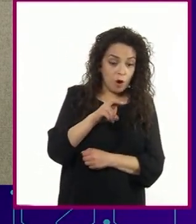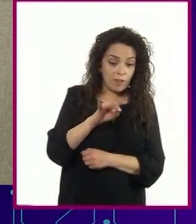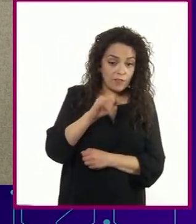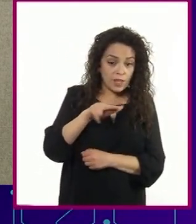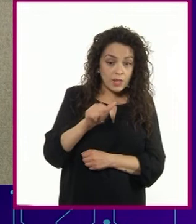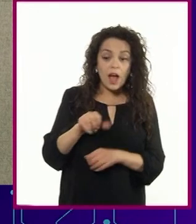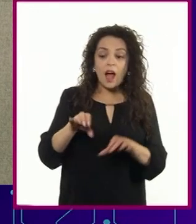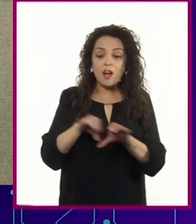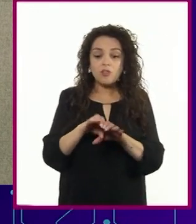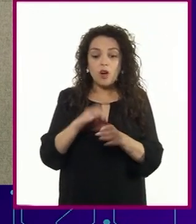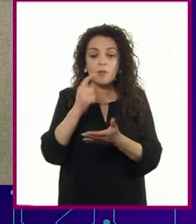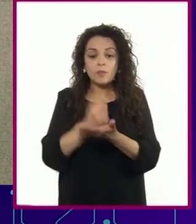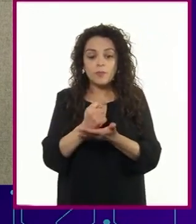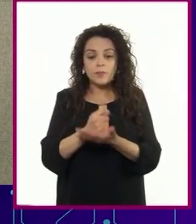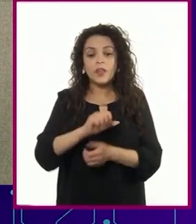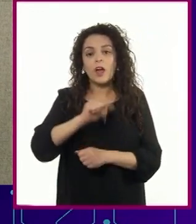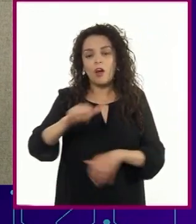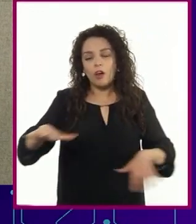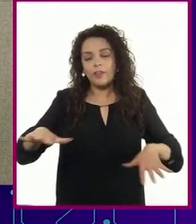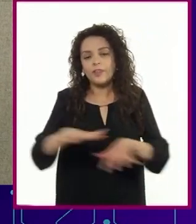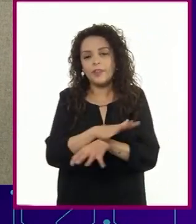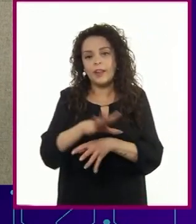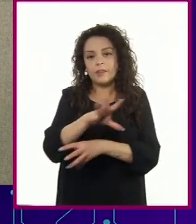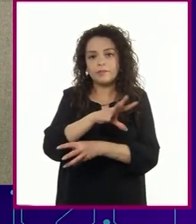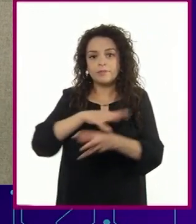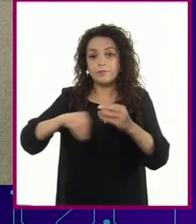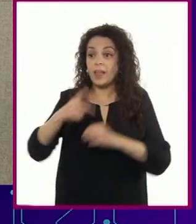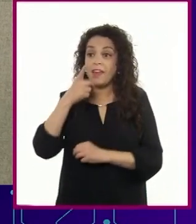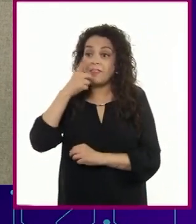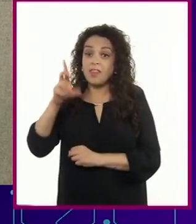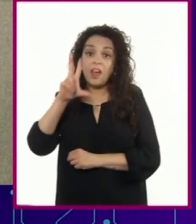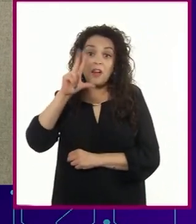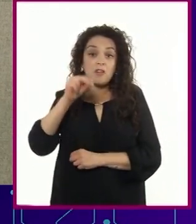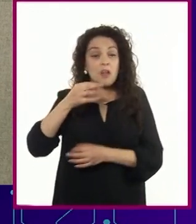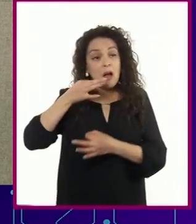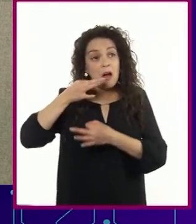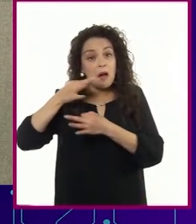con otro sustituto no adictivo, la